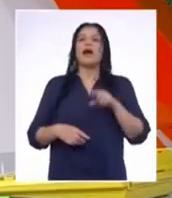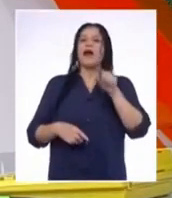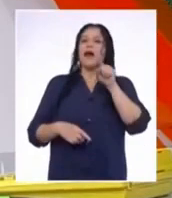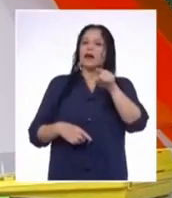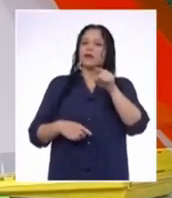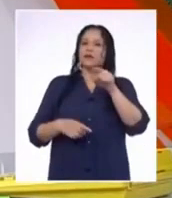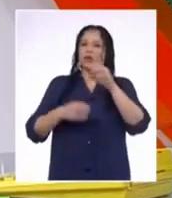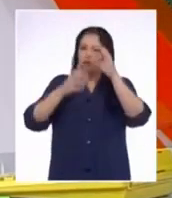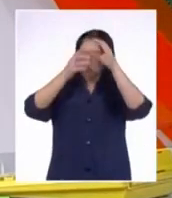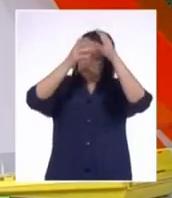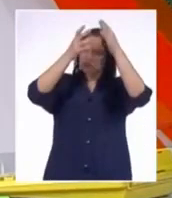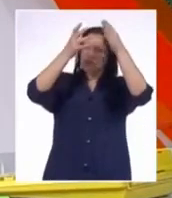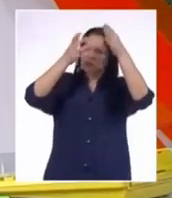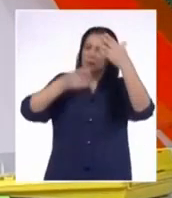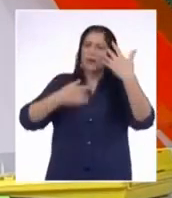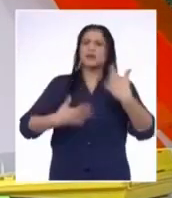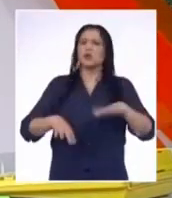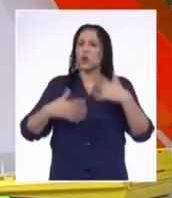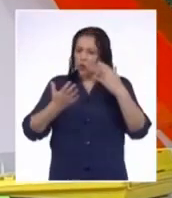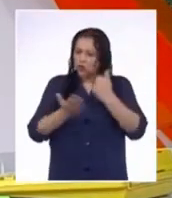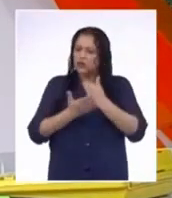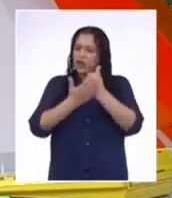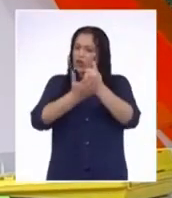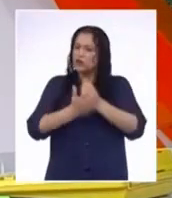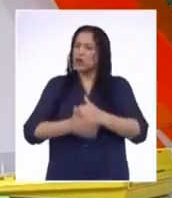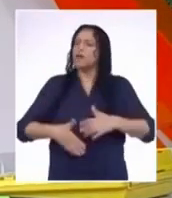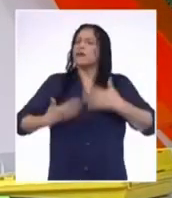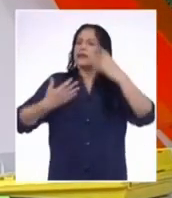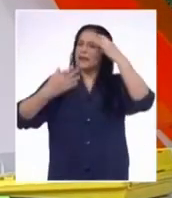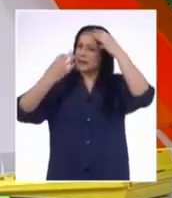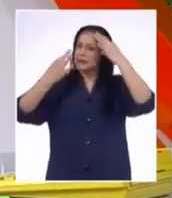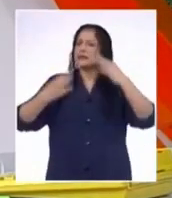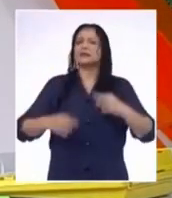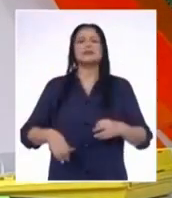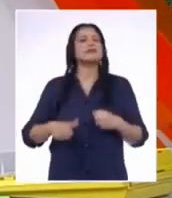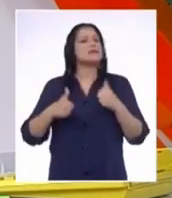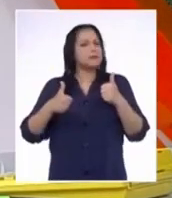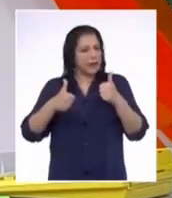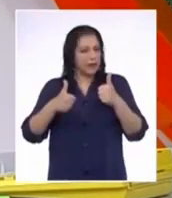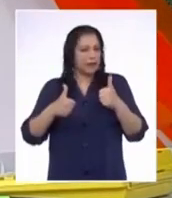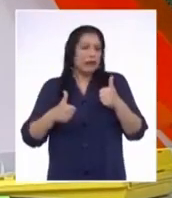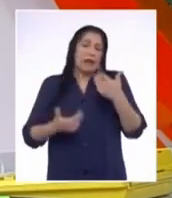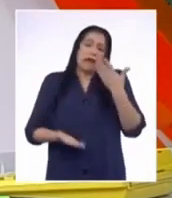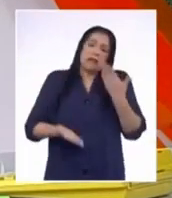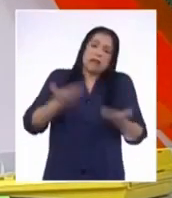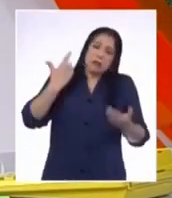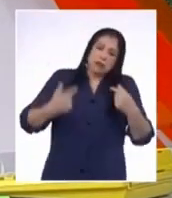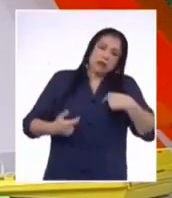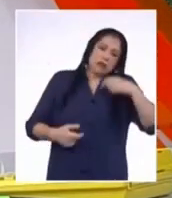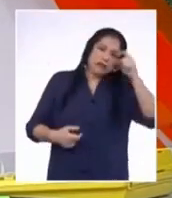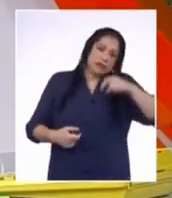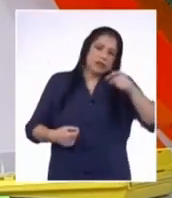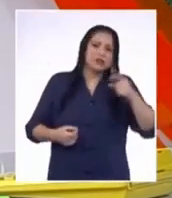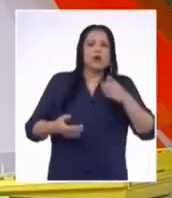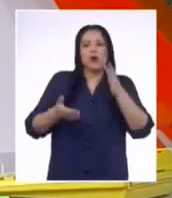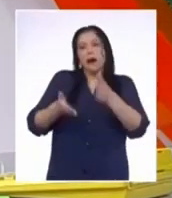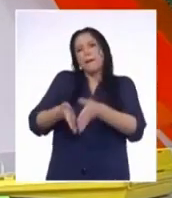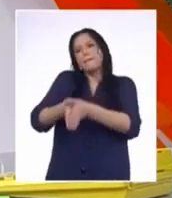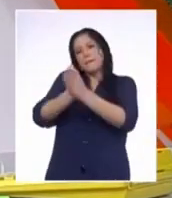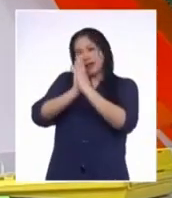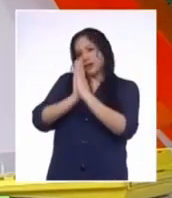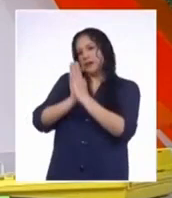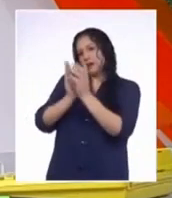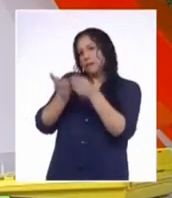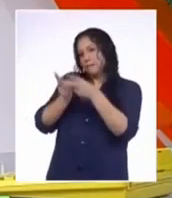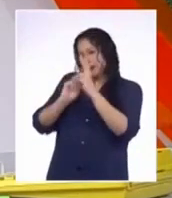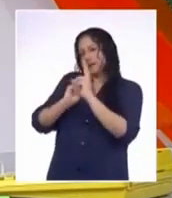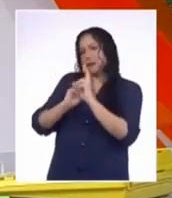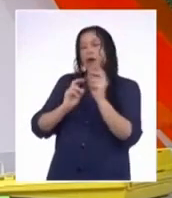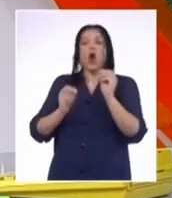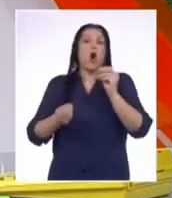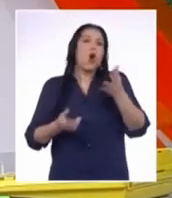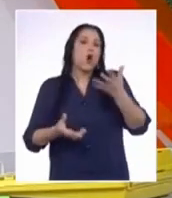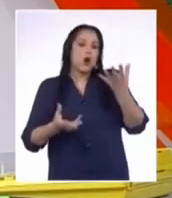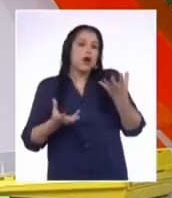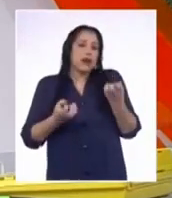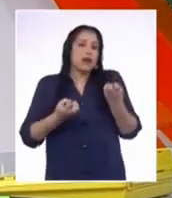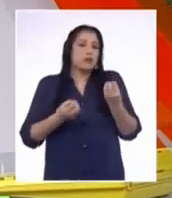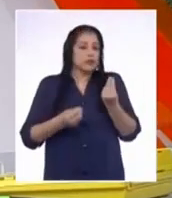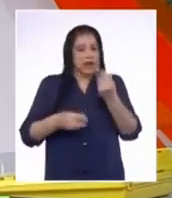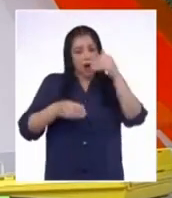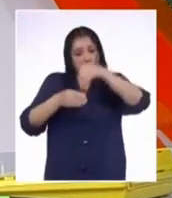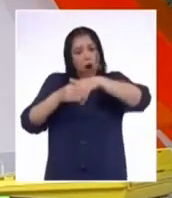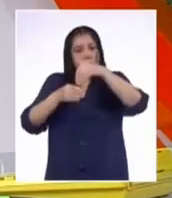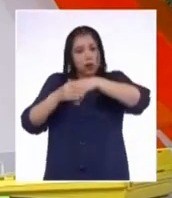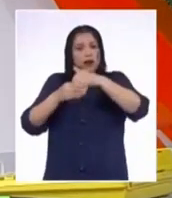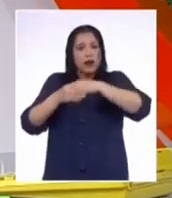Estos conocimientos nos ayudan a tomar decisiones acertadas, ya sea que necesitemos acceder a un crédito o deseemos generar